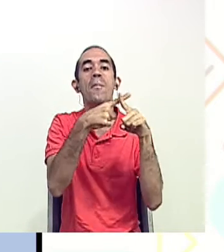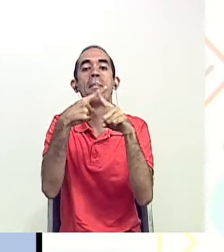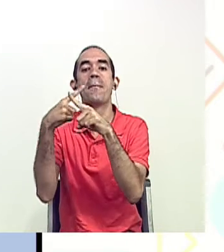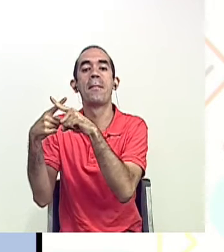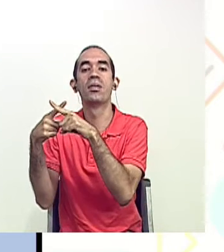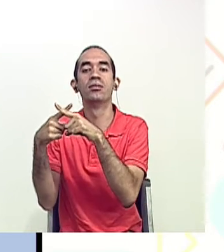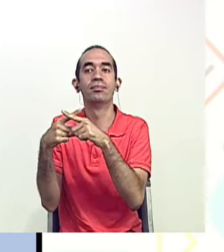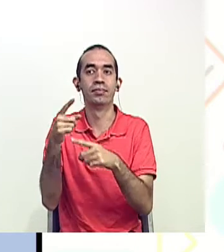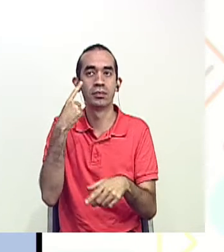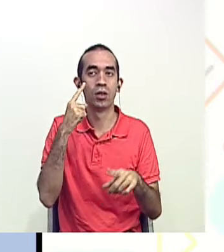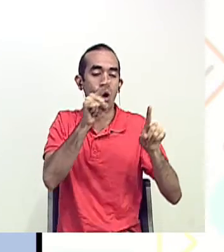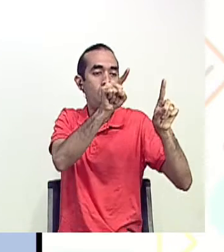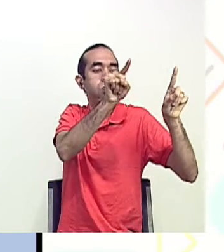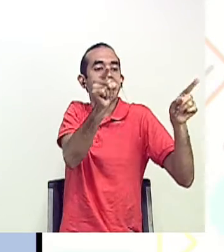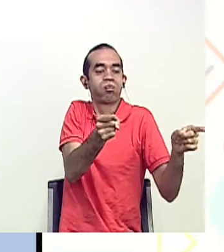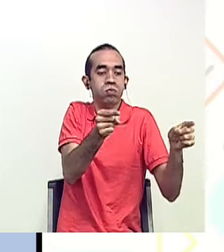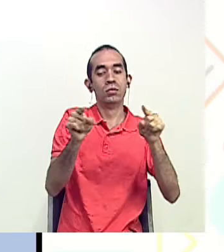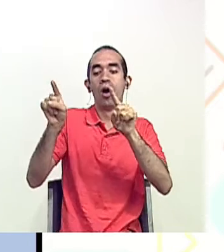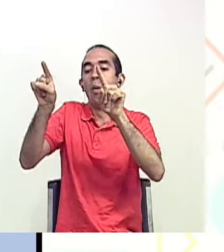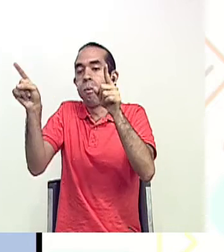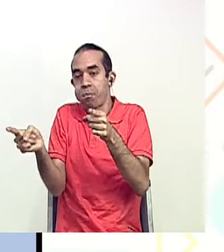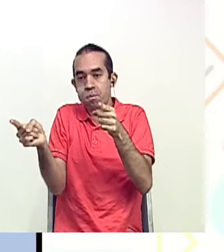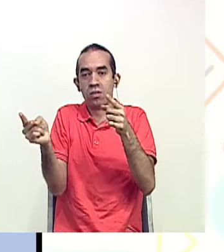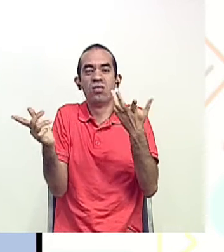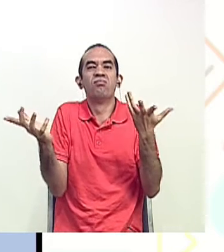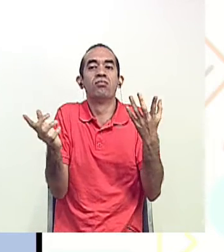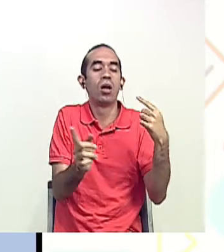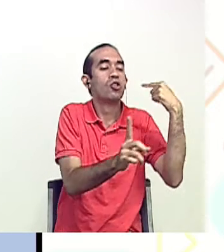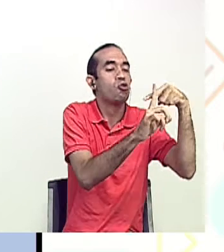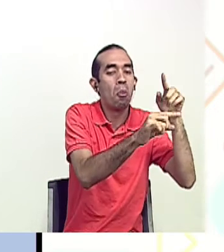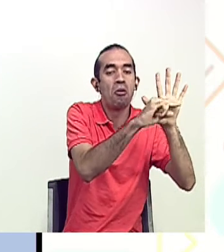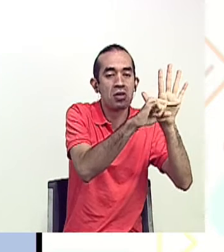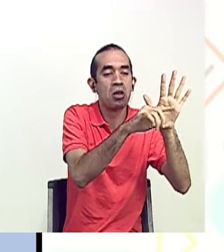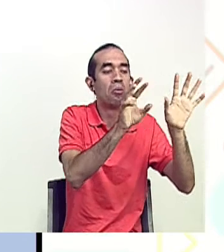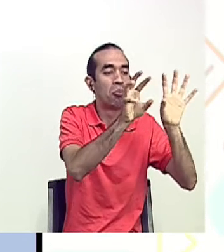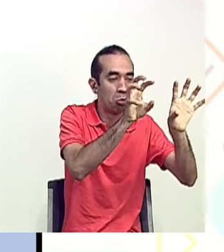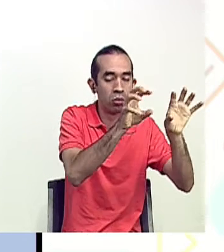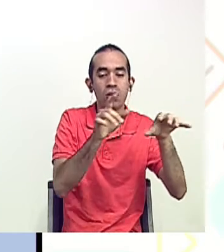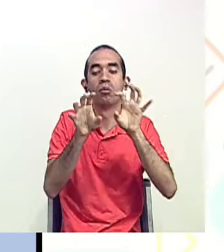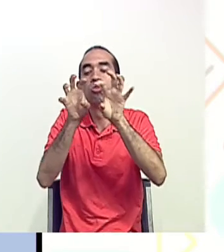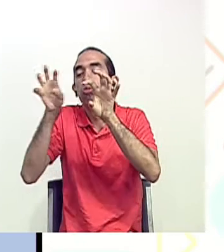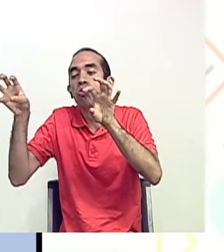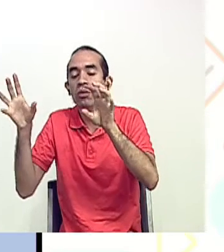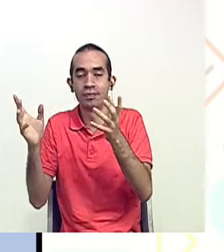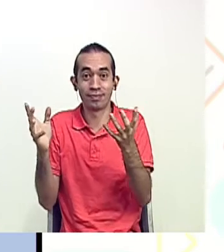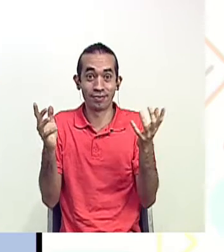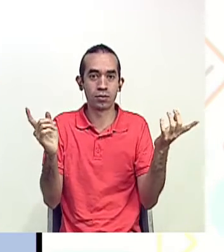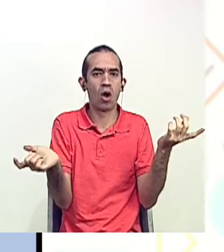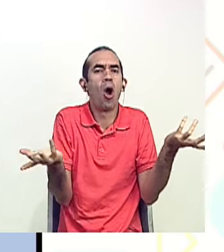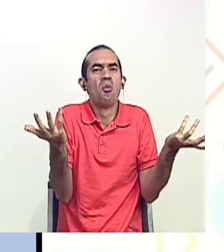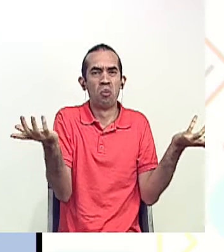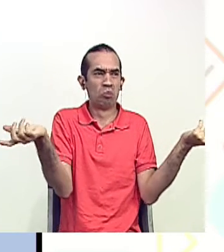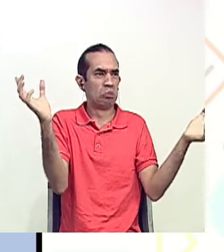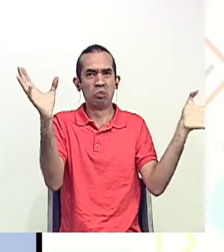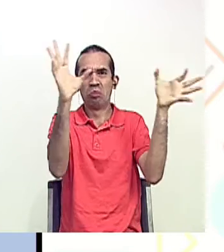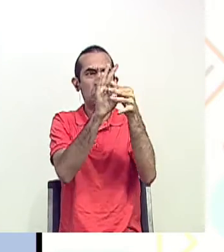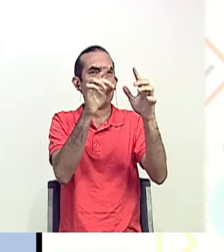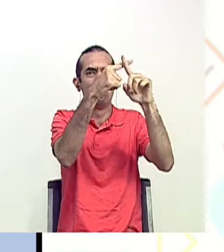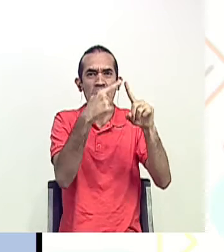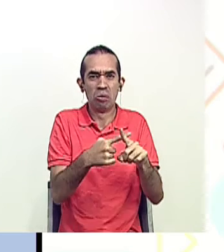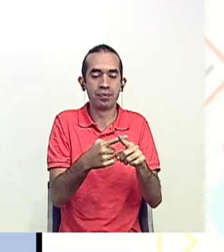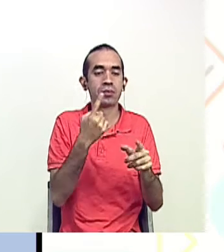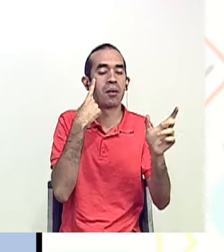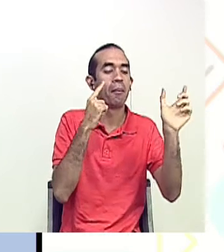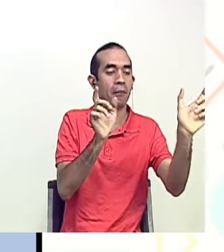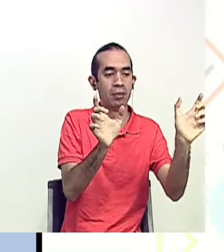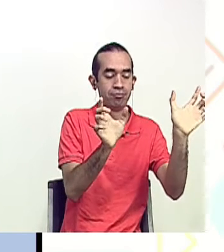un polinomio por otro polinomio. Entonces, cada término del primer polinomio multiplica